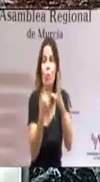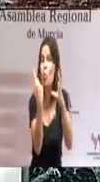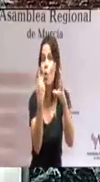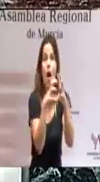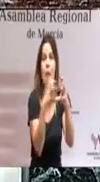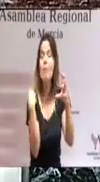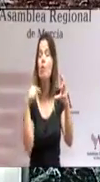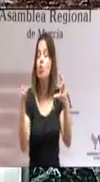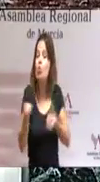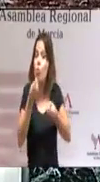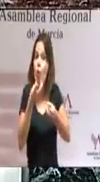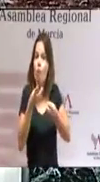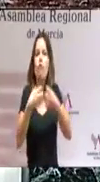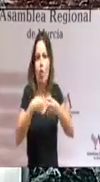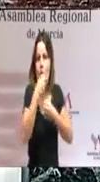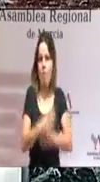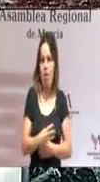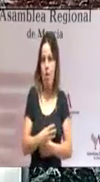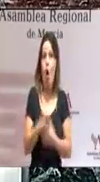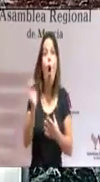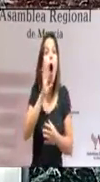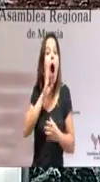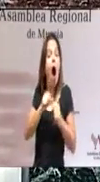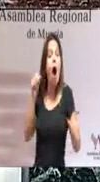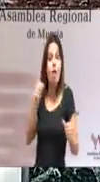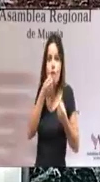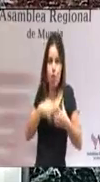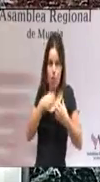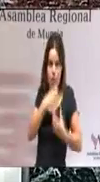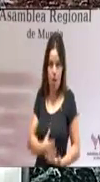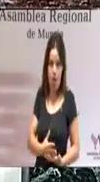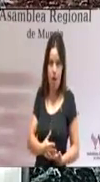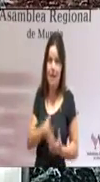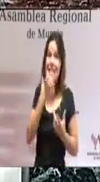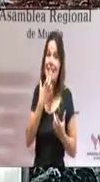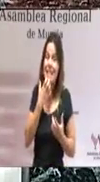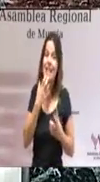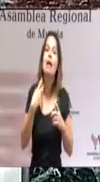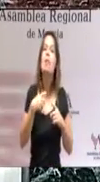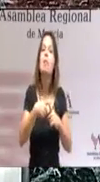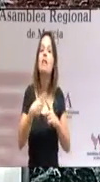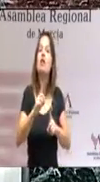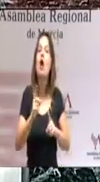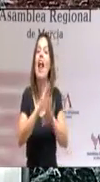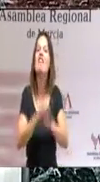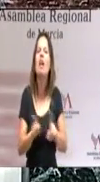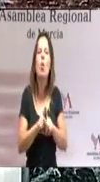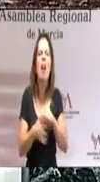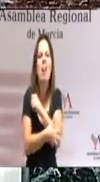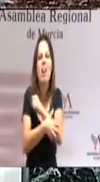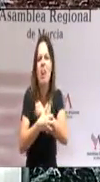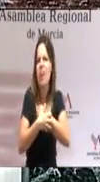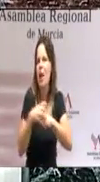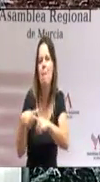donde funcione lo que usted propone. O donde haya funcionado a lo largo de la historia, sin repartir otra cosa que no haya sido al final, miseria para